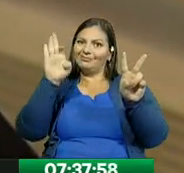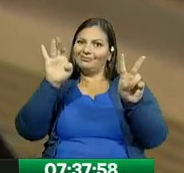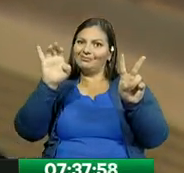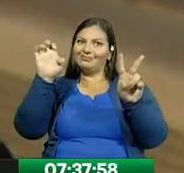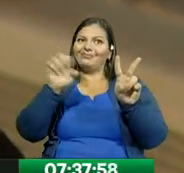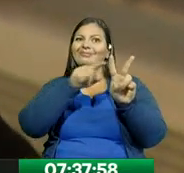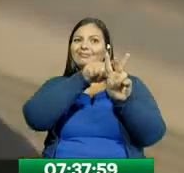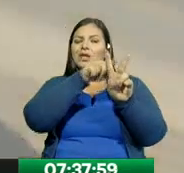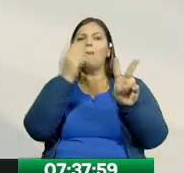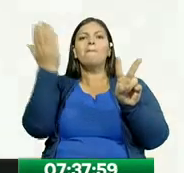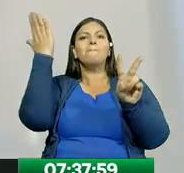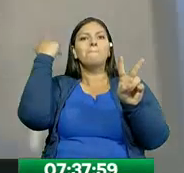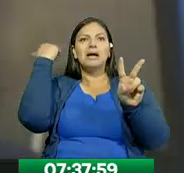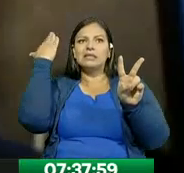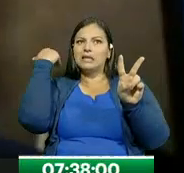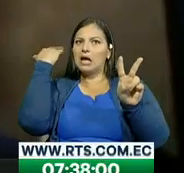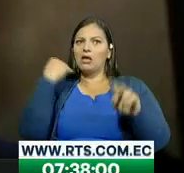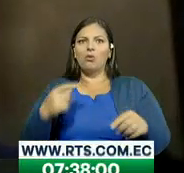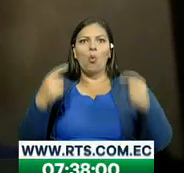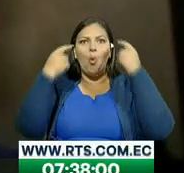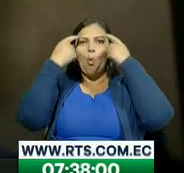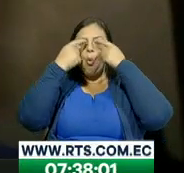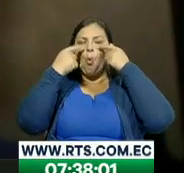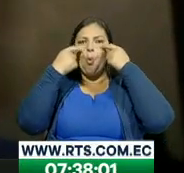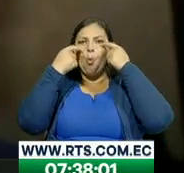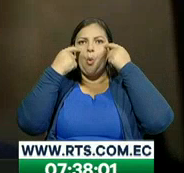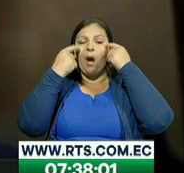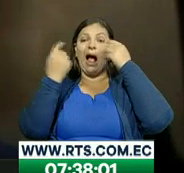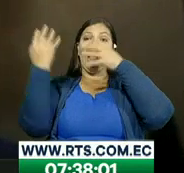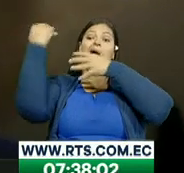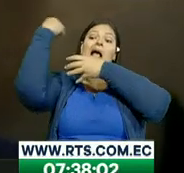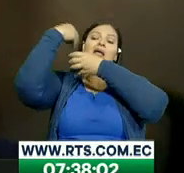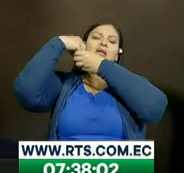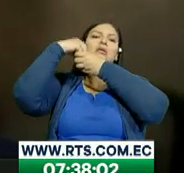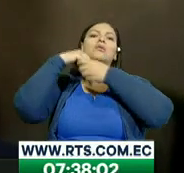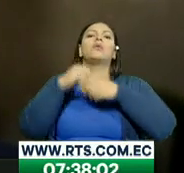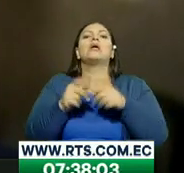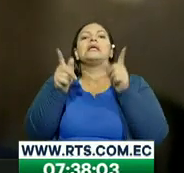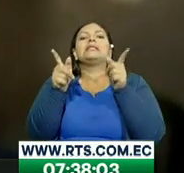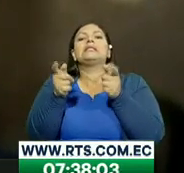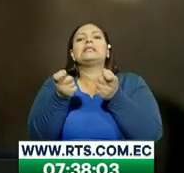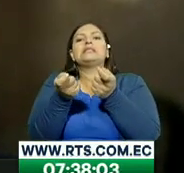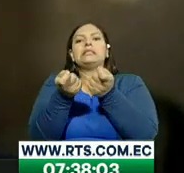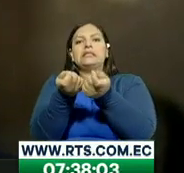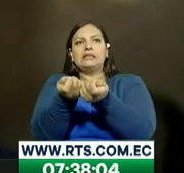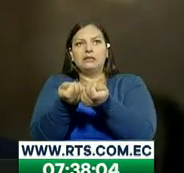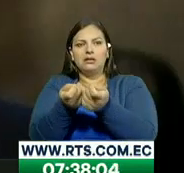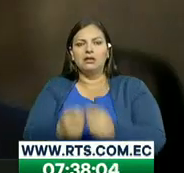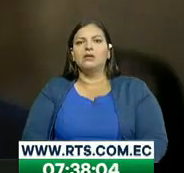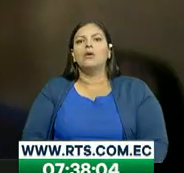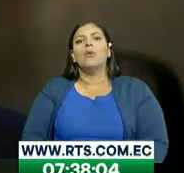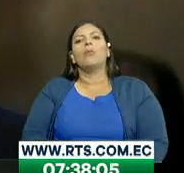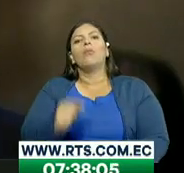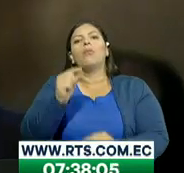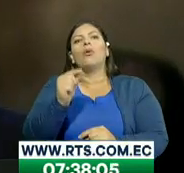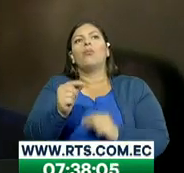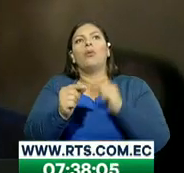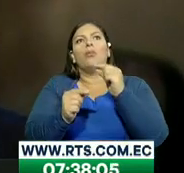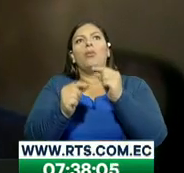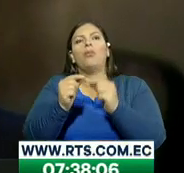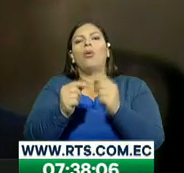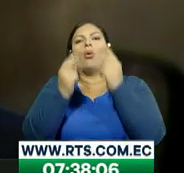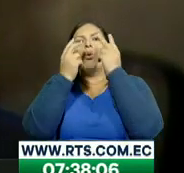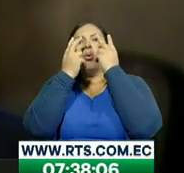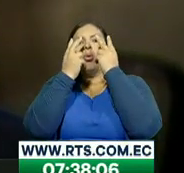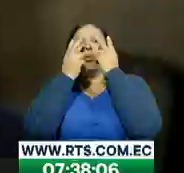no hay limitaciones. Voy a vestirme solo, voy a bañarme solo, voy a alimentarme solo. Y así lo he venido haciendo